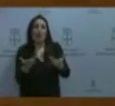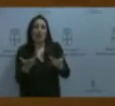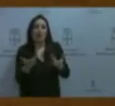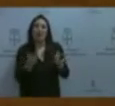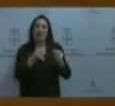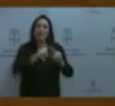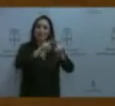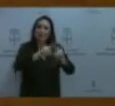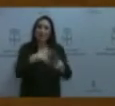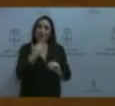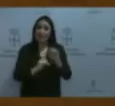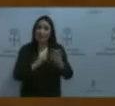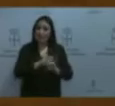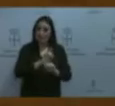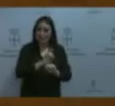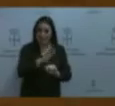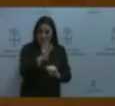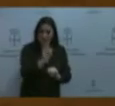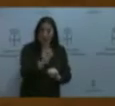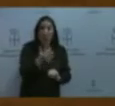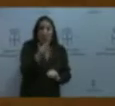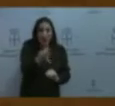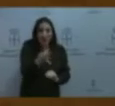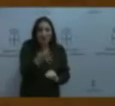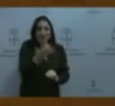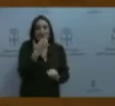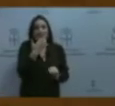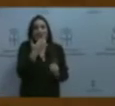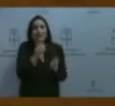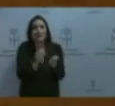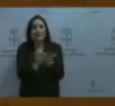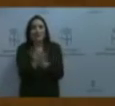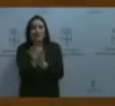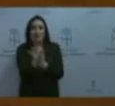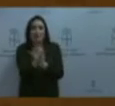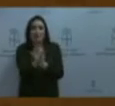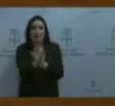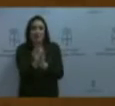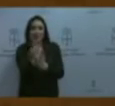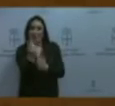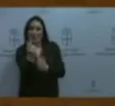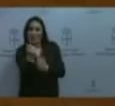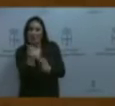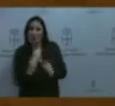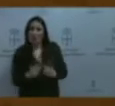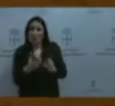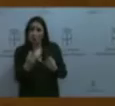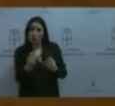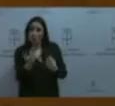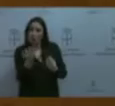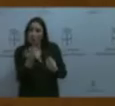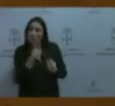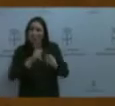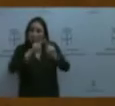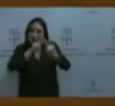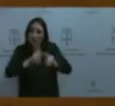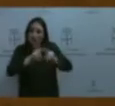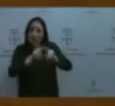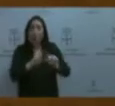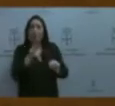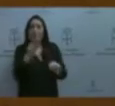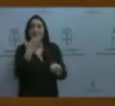servicios que incumplen, sino auditar económicamente aquellos que tienen mayor impacto, donde se vean y también, por supuesto, donde